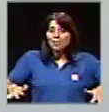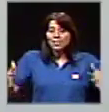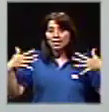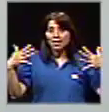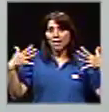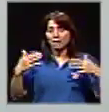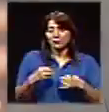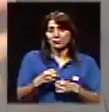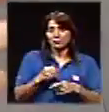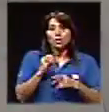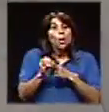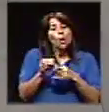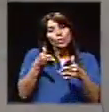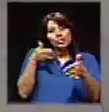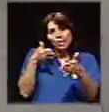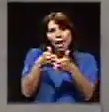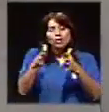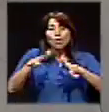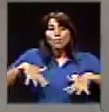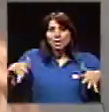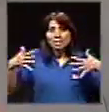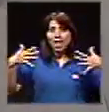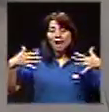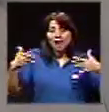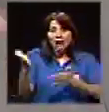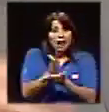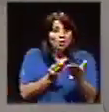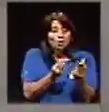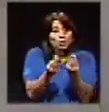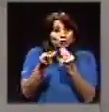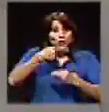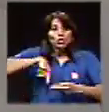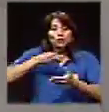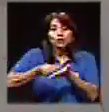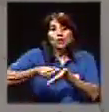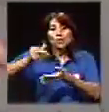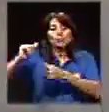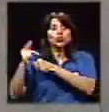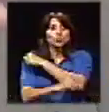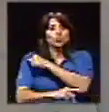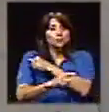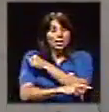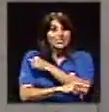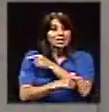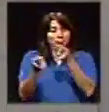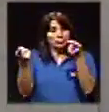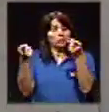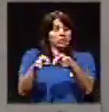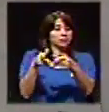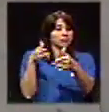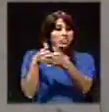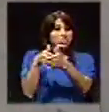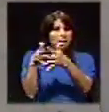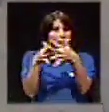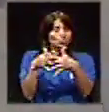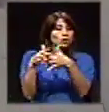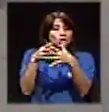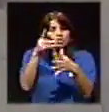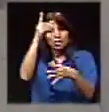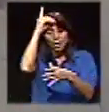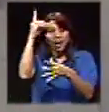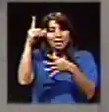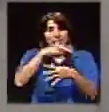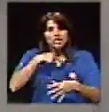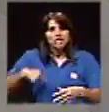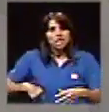daño ambiental que algunos productos que importamos causan allá en China, allá donde sea, en Estados Unidos, en Alemania, y tener